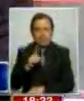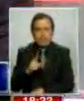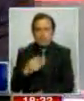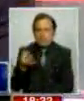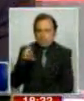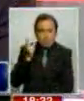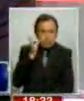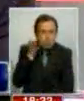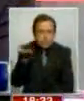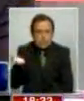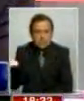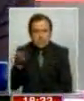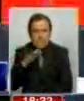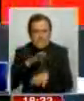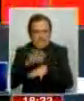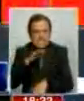Ya,